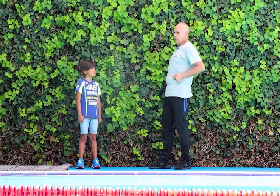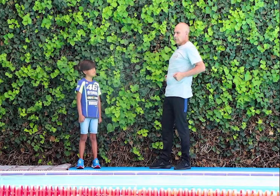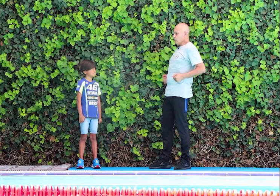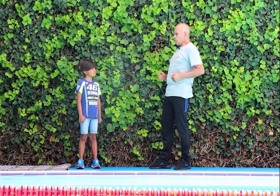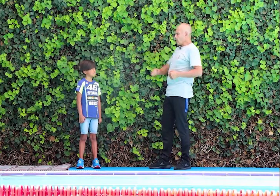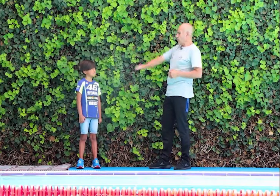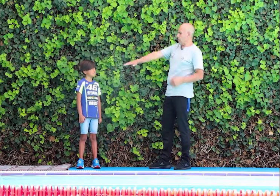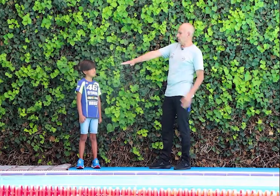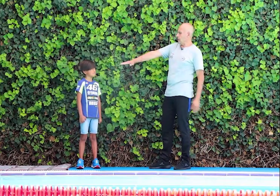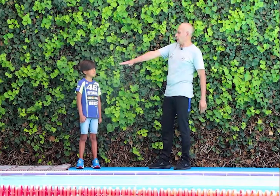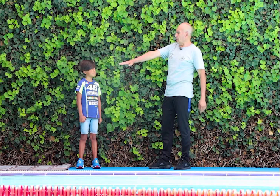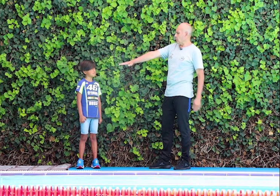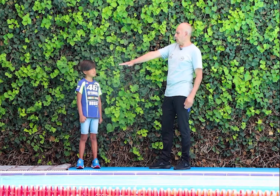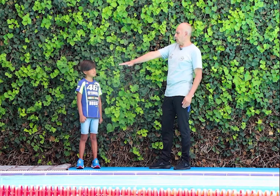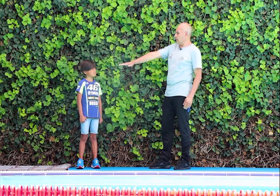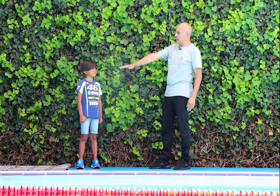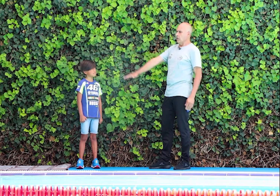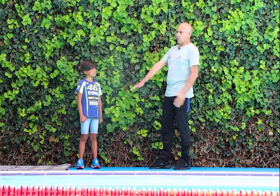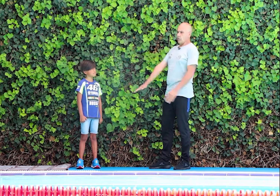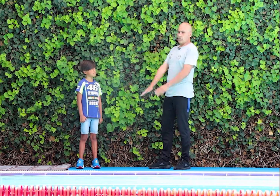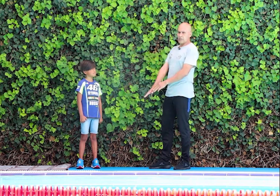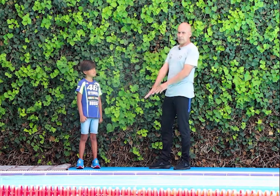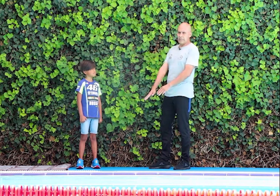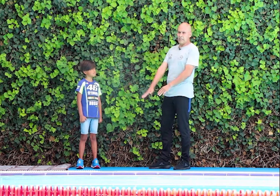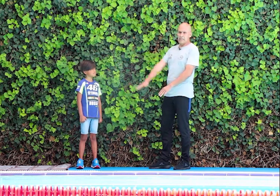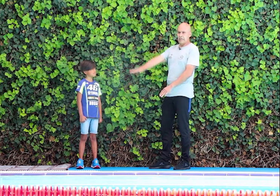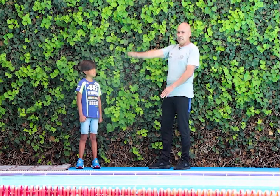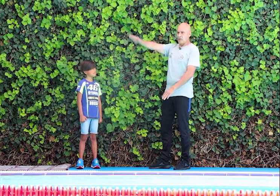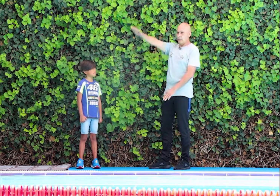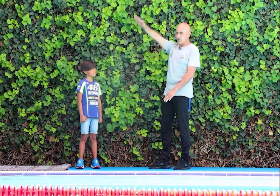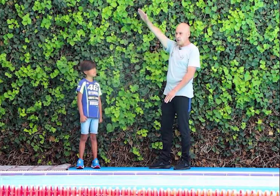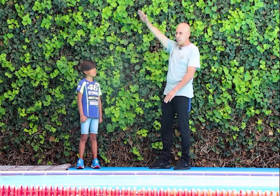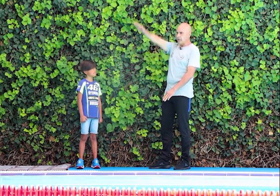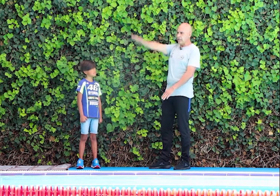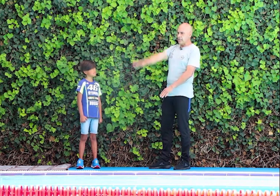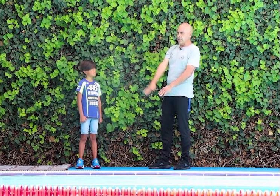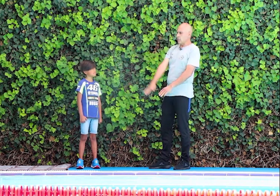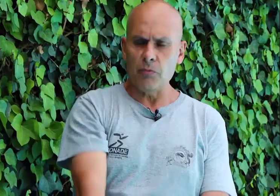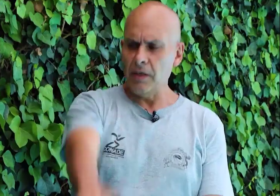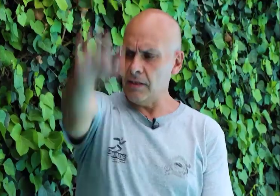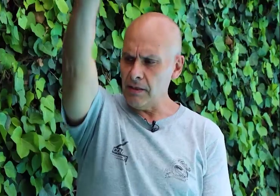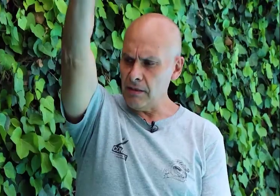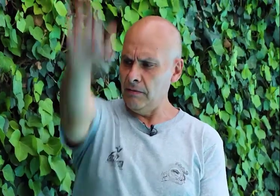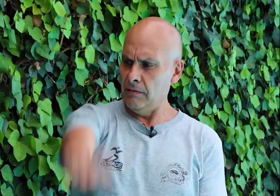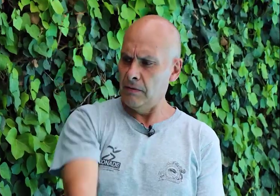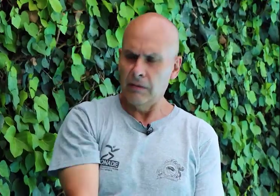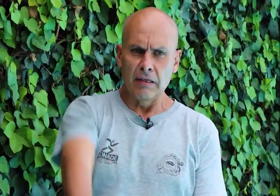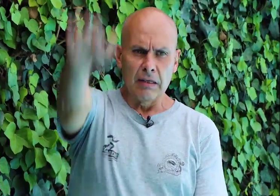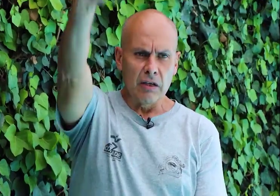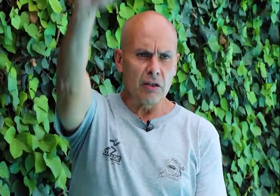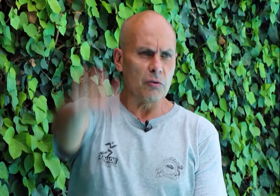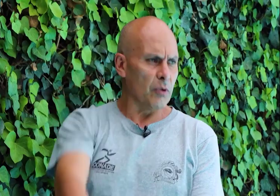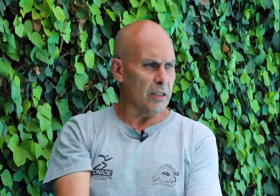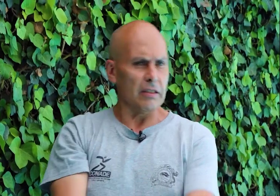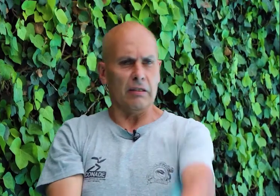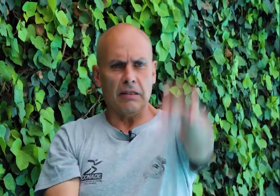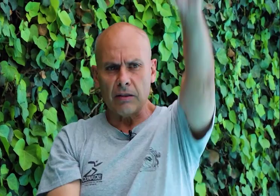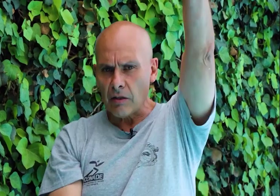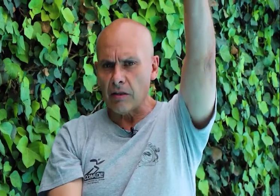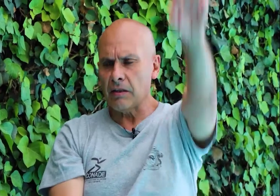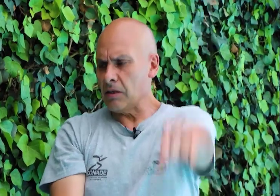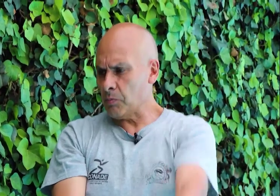el suelo y nos vamos a estirar las piernas. Lo que vamos a hacer es elevar una pierna 10 veces y